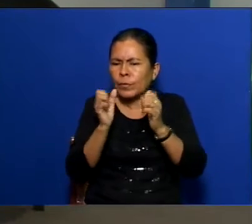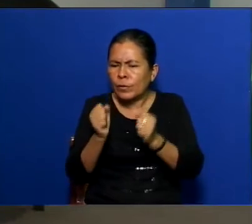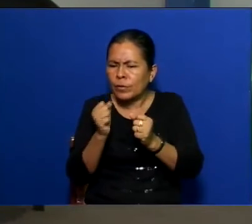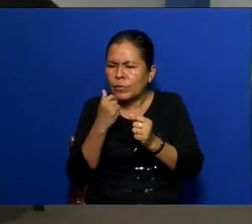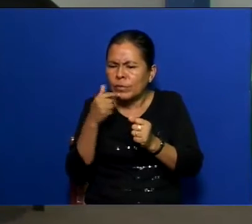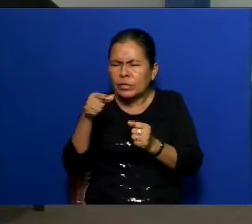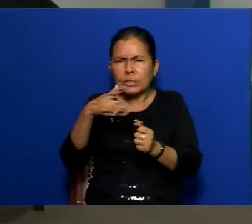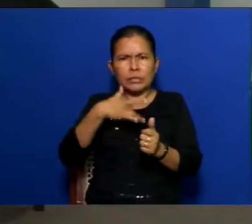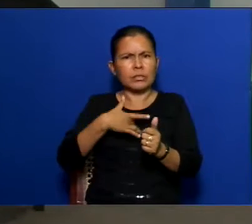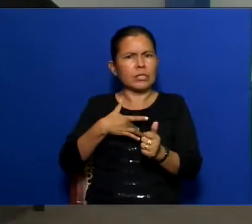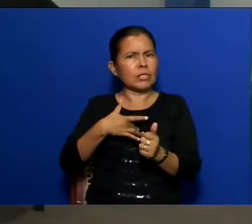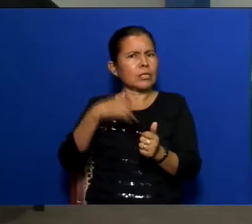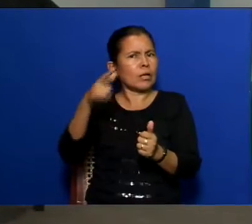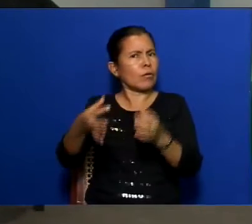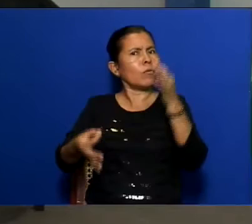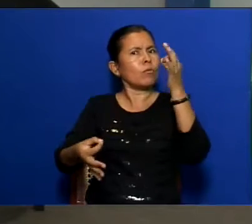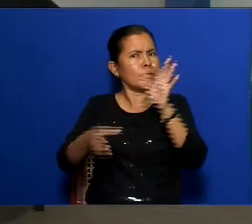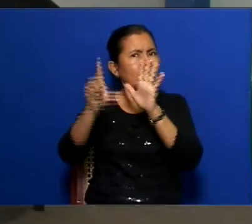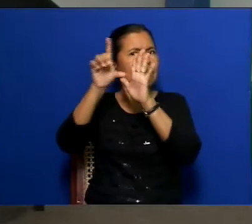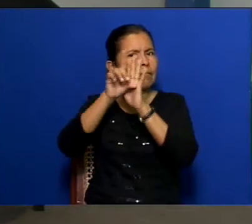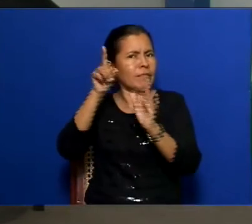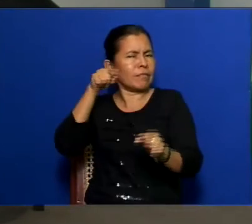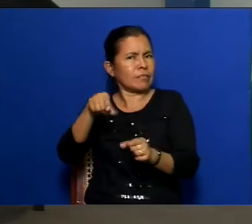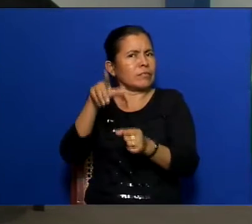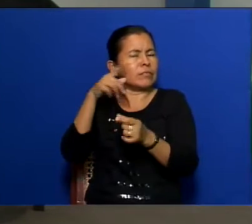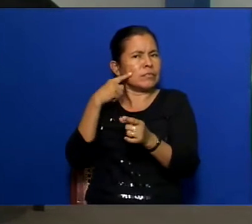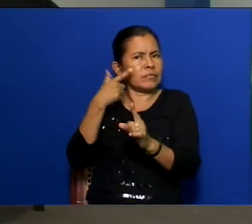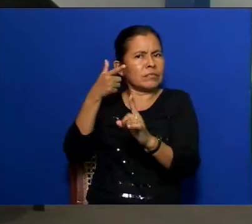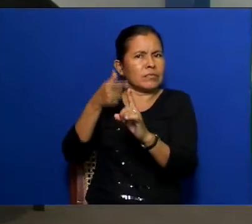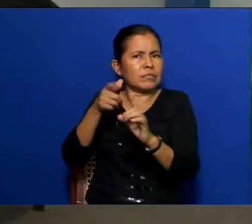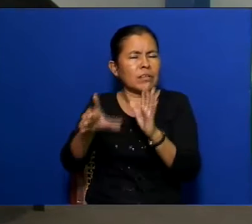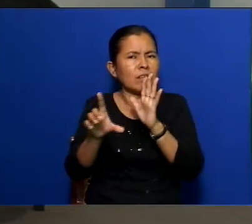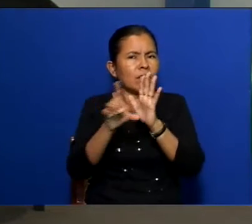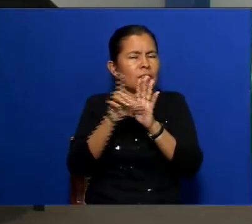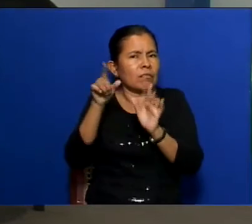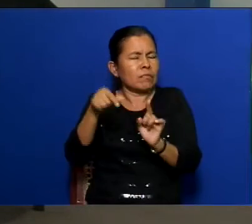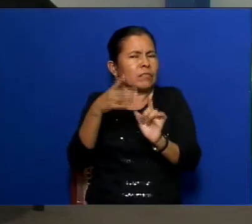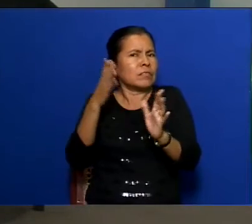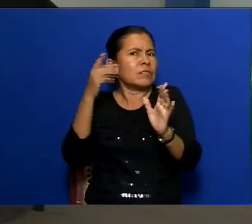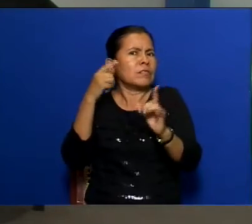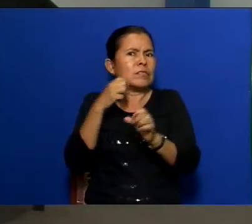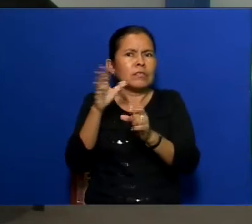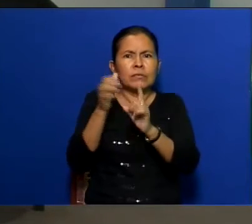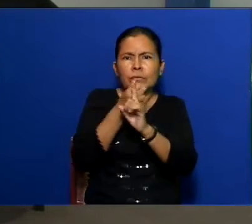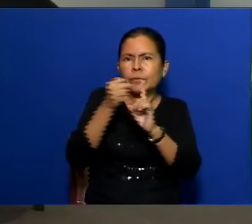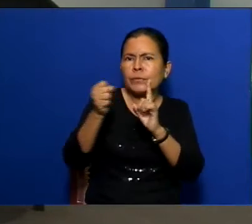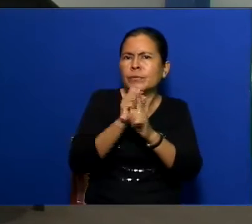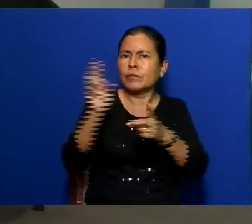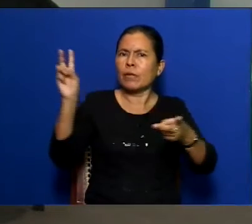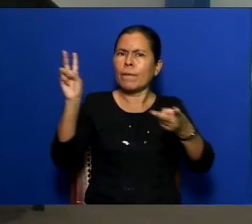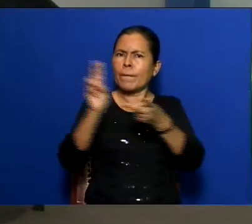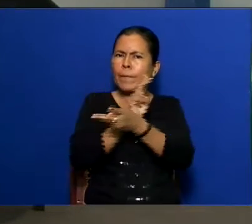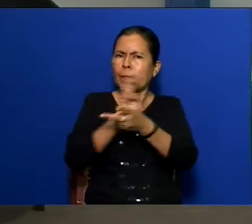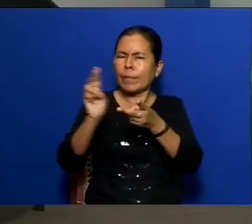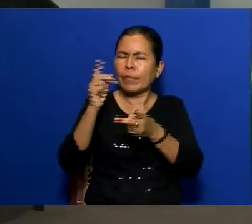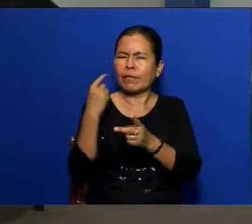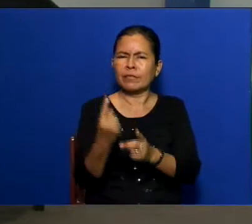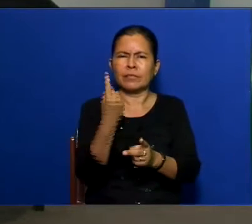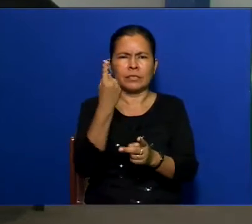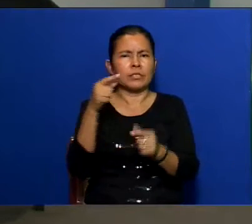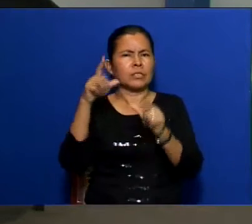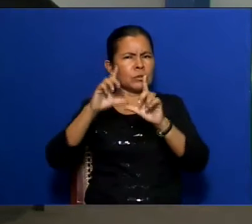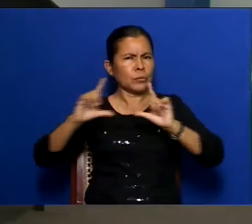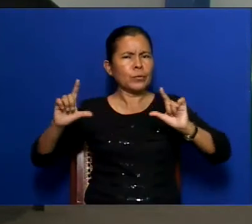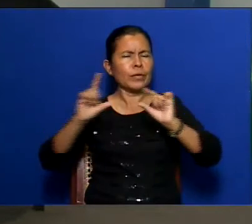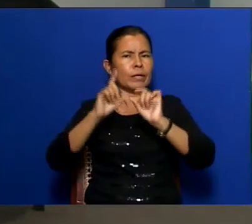los delitos graves que se cometen contra las niñas, uh-huh. especialmente los delitos de violencia sexual, y que es una clínica, pues,